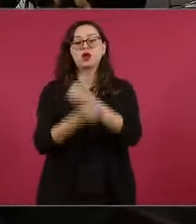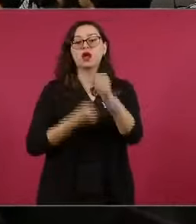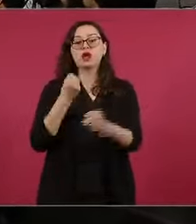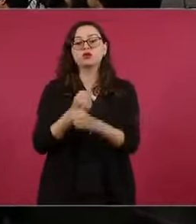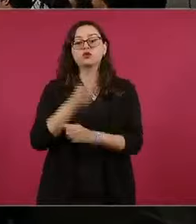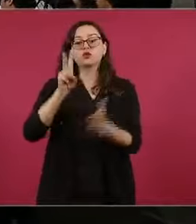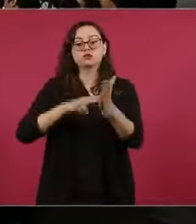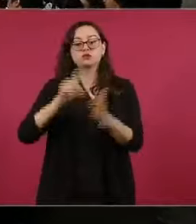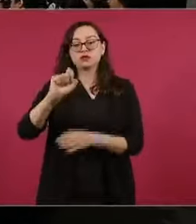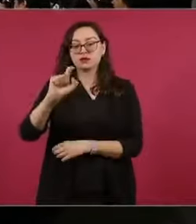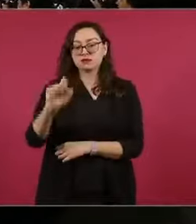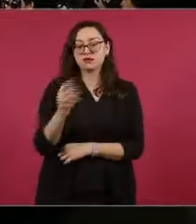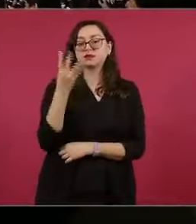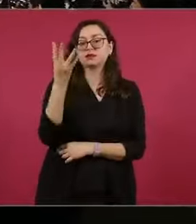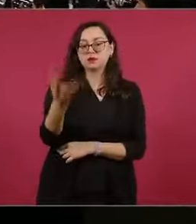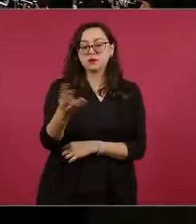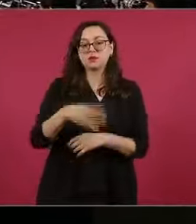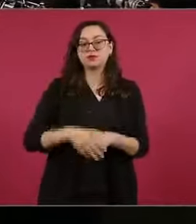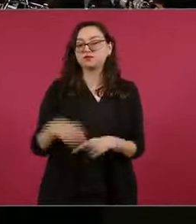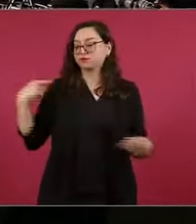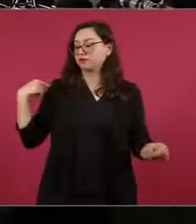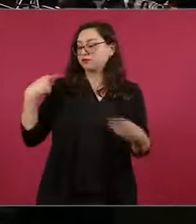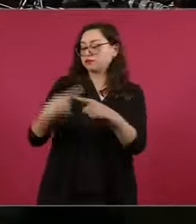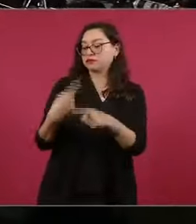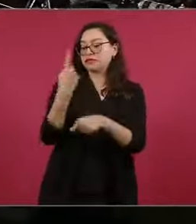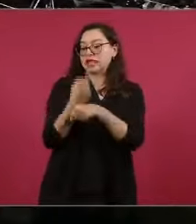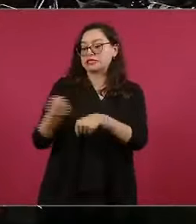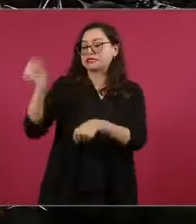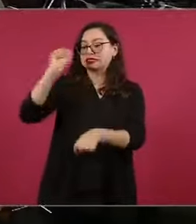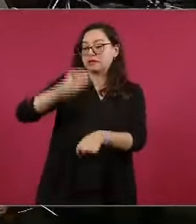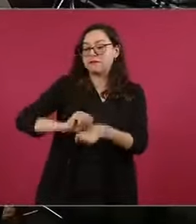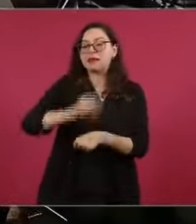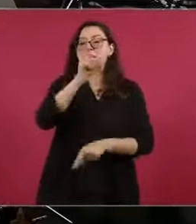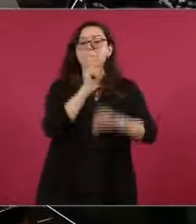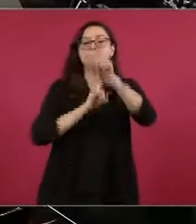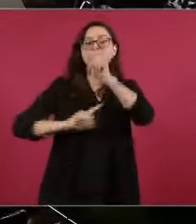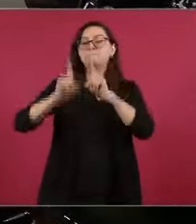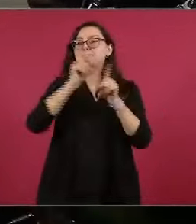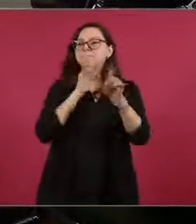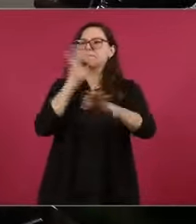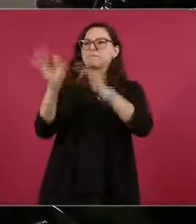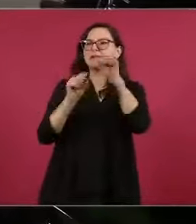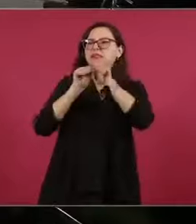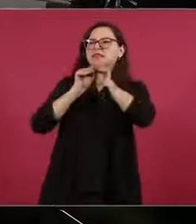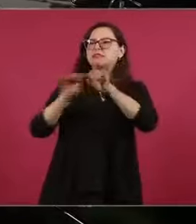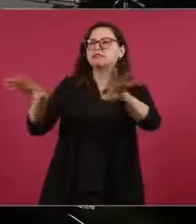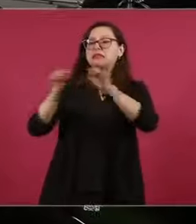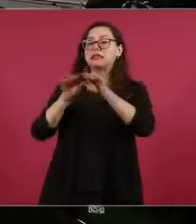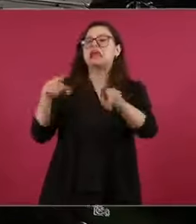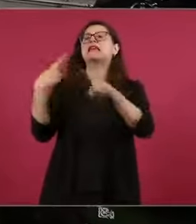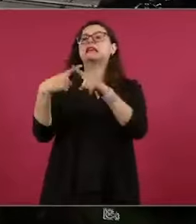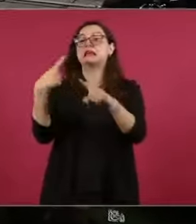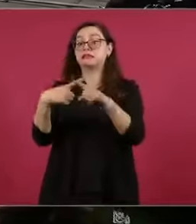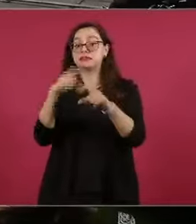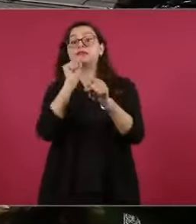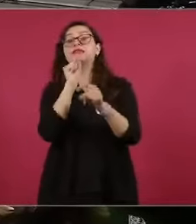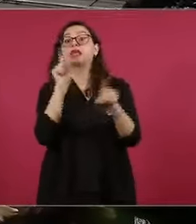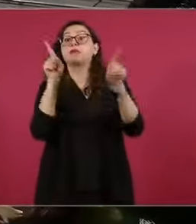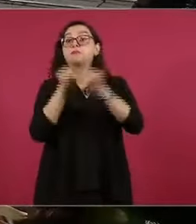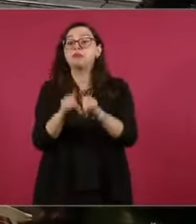quieren las mentiras? También ¿Quiénes quieren los bots? Para la parte final. Y vamos a comenzar.